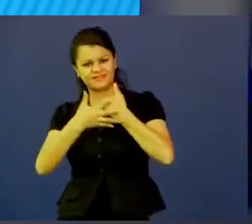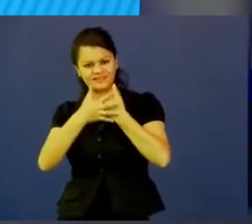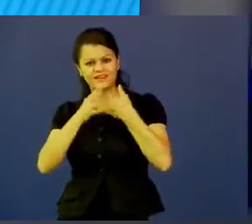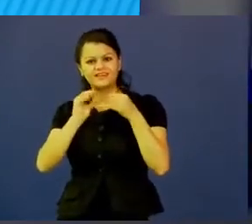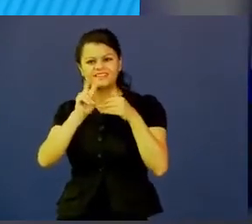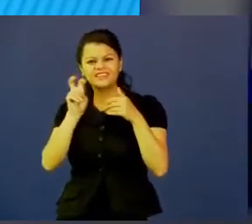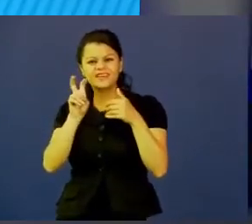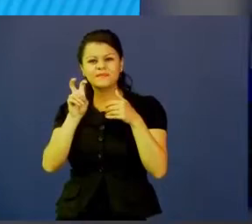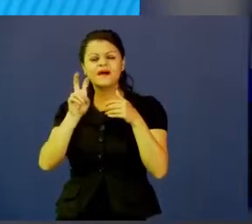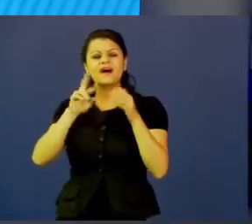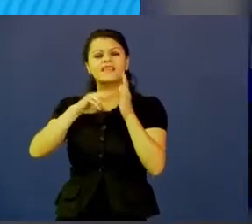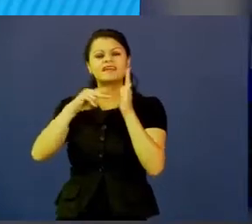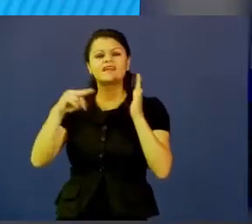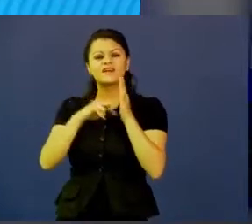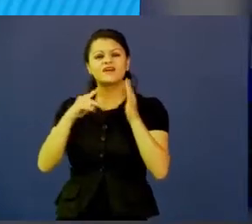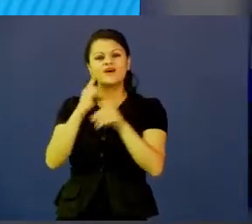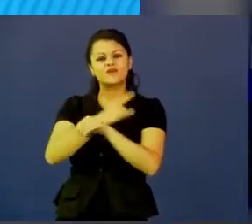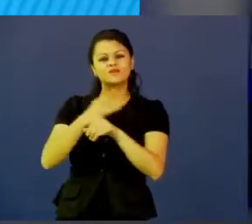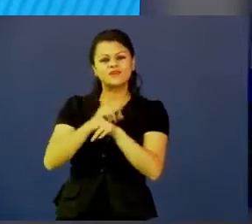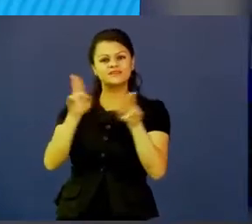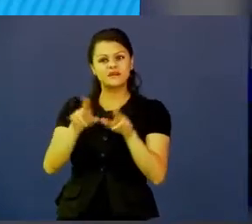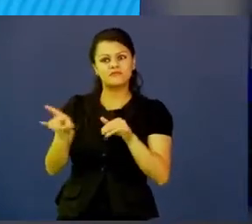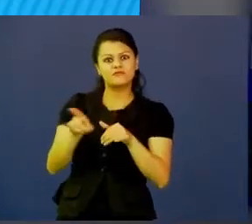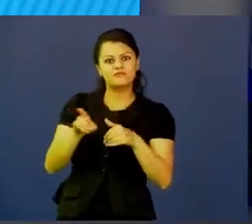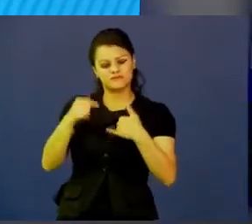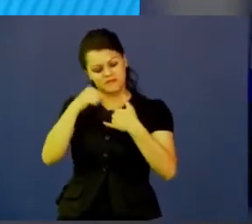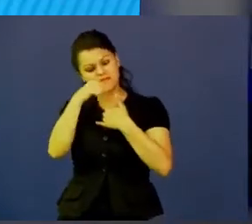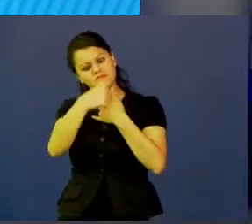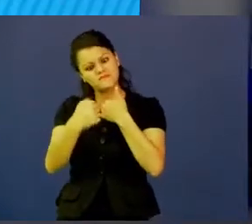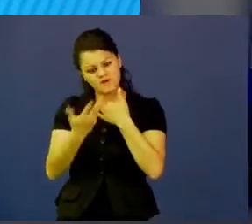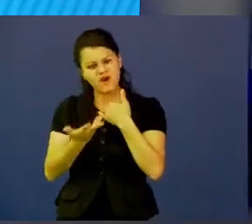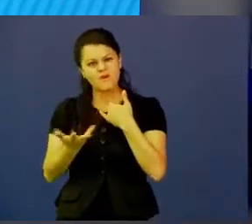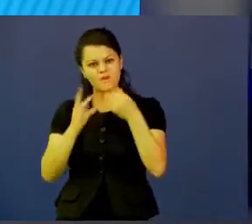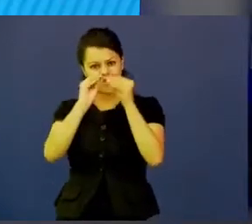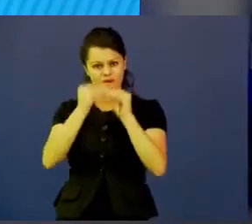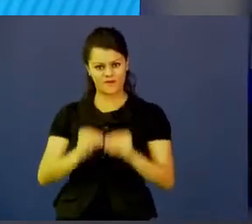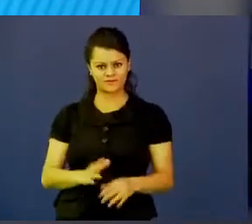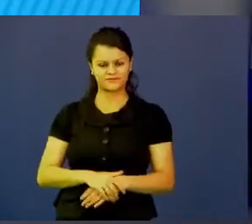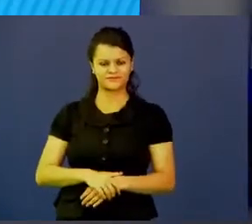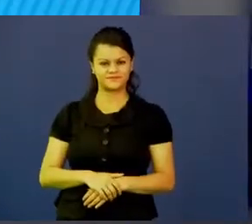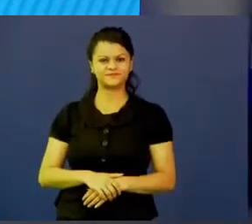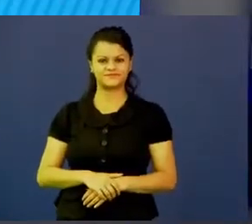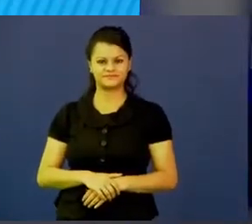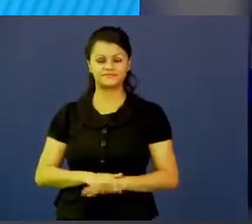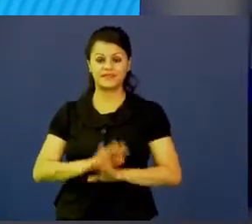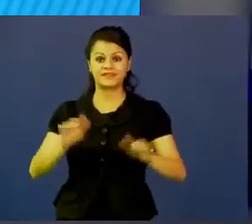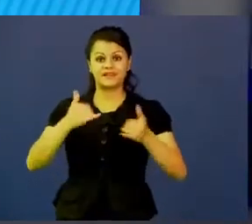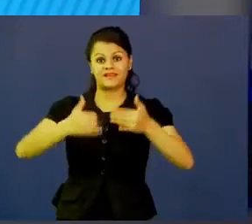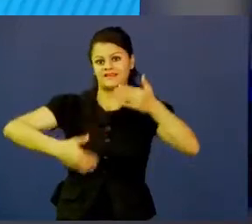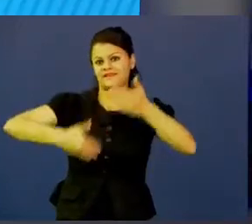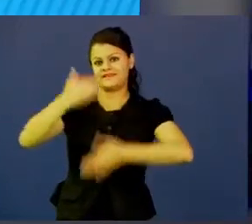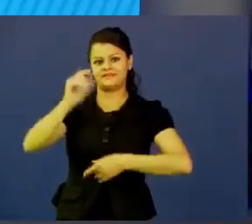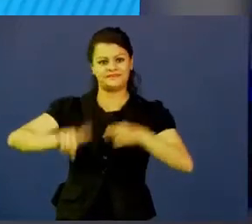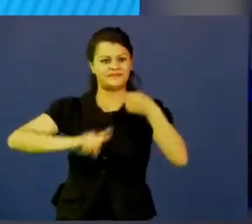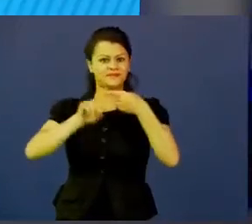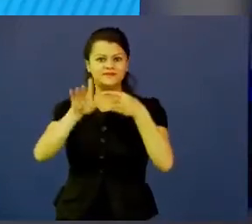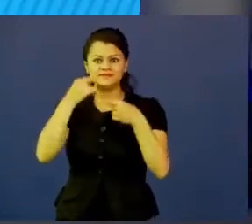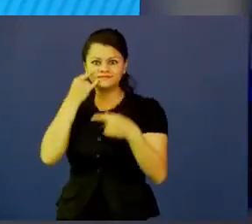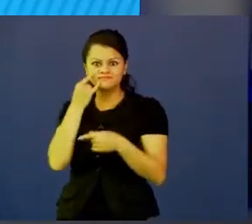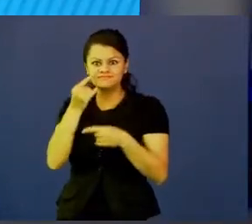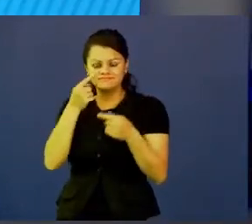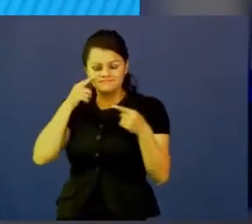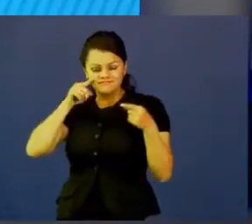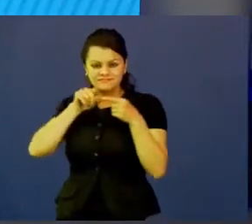temas de conectividad, de accesibilidad y de tecnología. Y aquí entonces arrancamos con la primera obsesión del gobierno. La